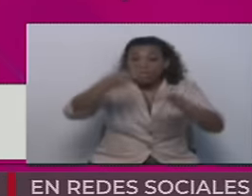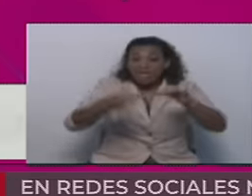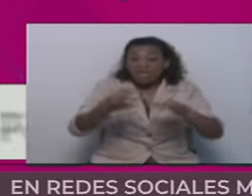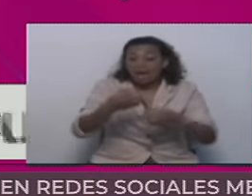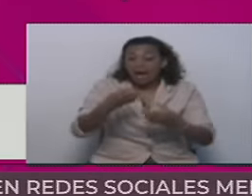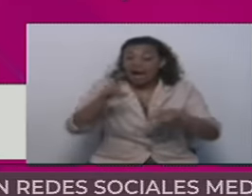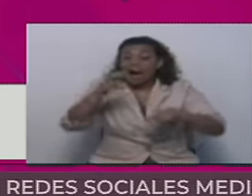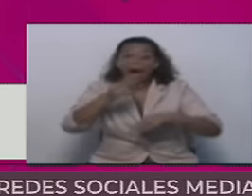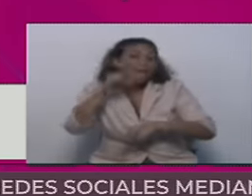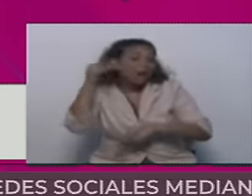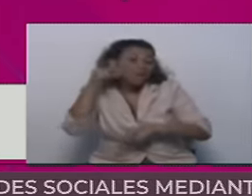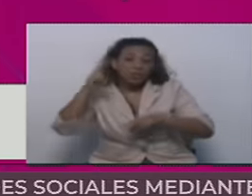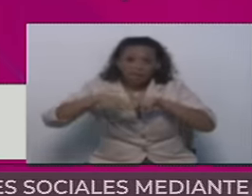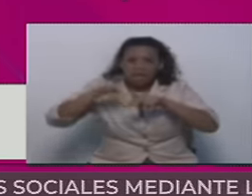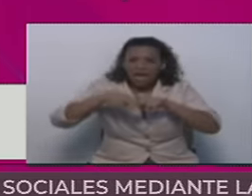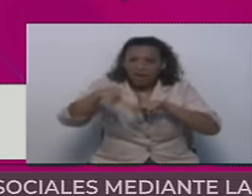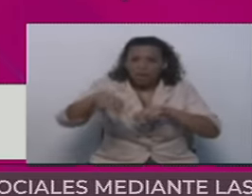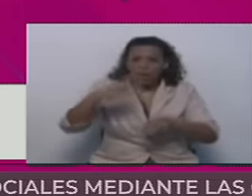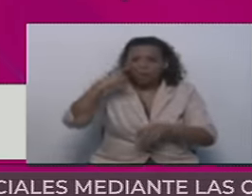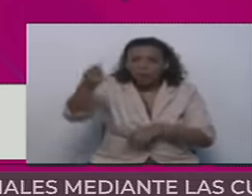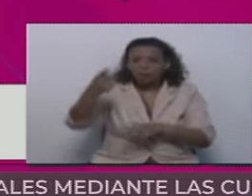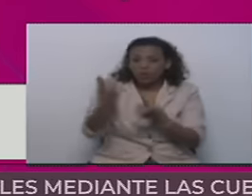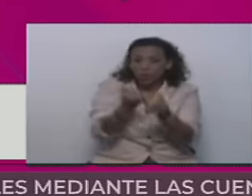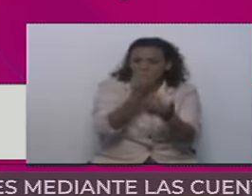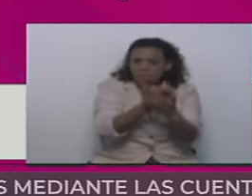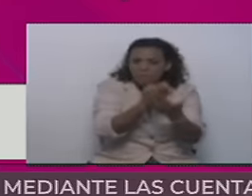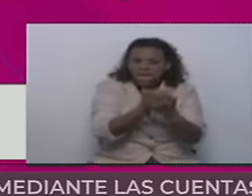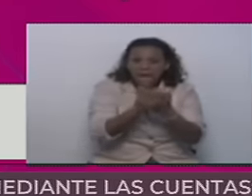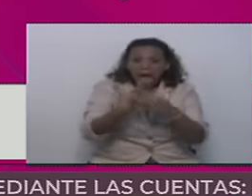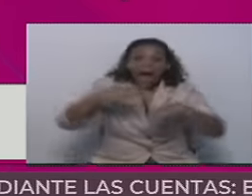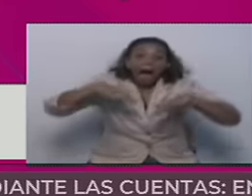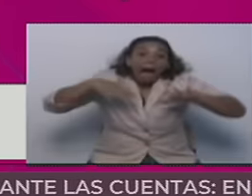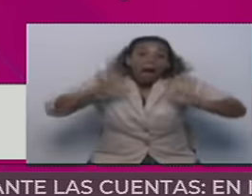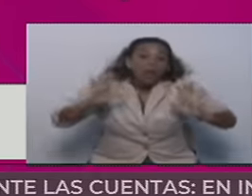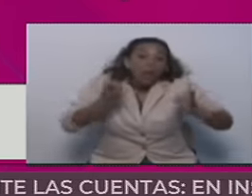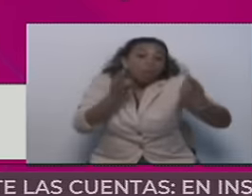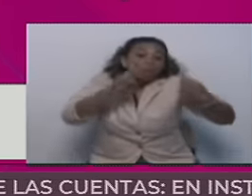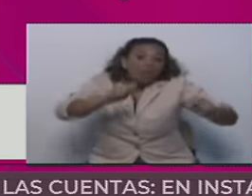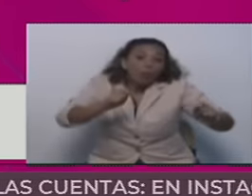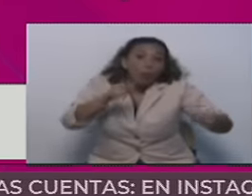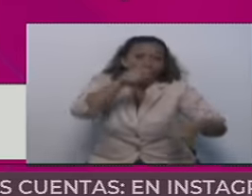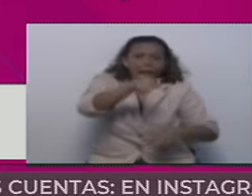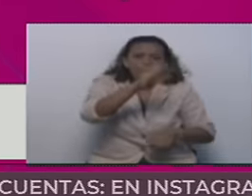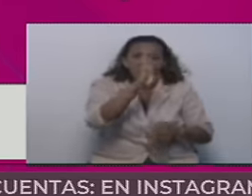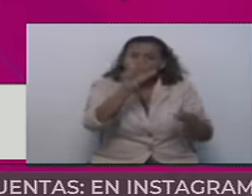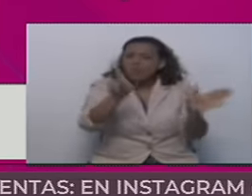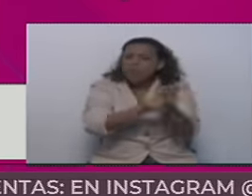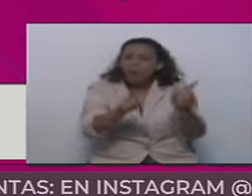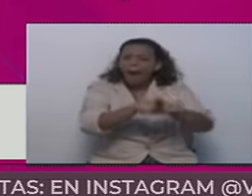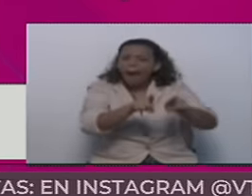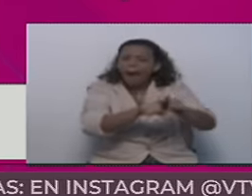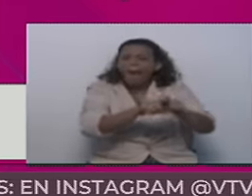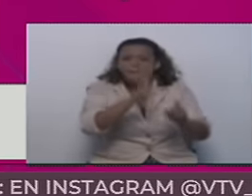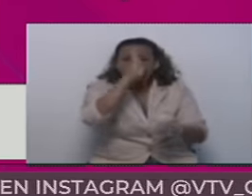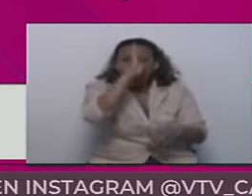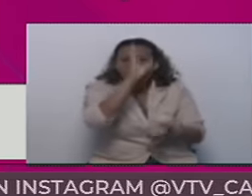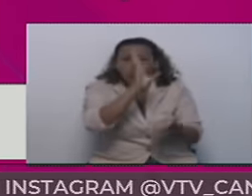una especie de observatorio venezolano de economía, que ahora intenta ser como el Banco Central de Venezuela